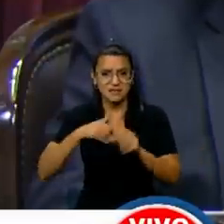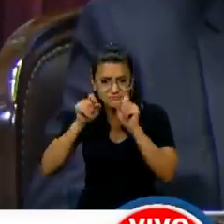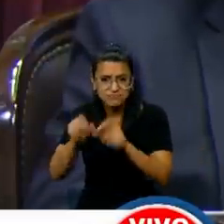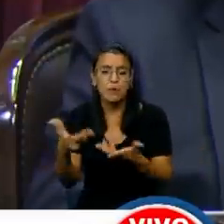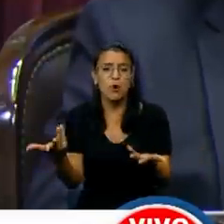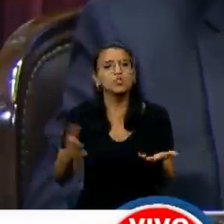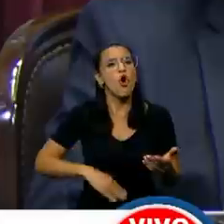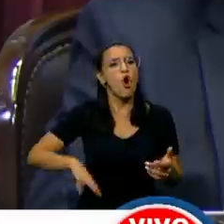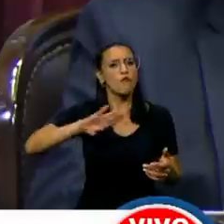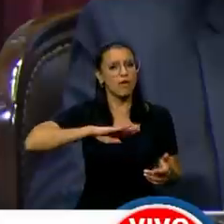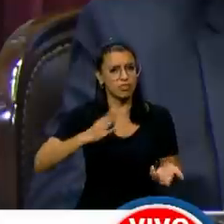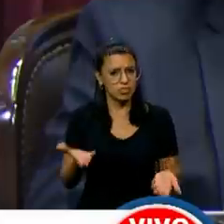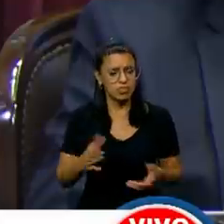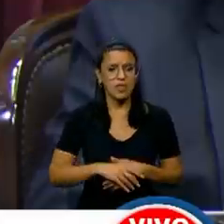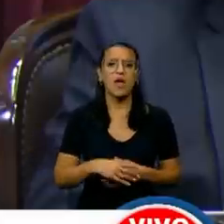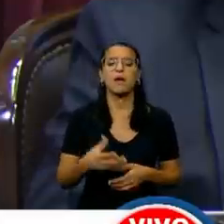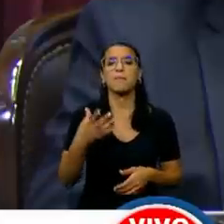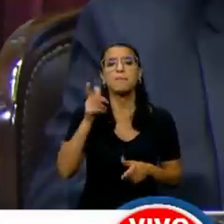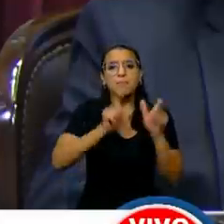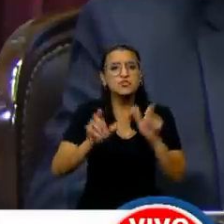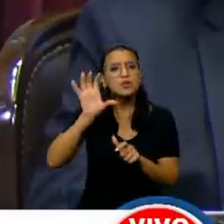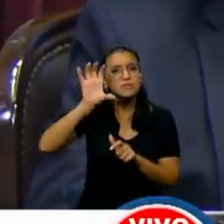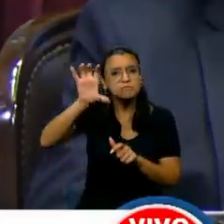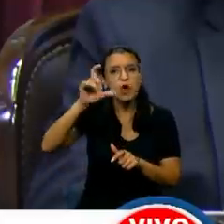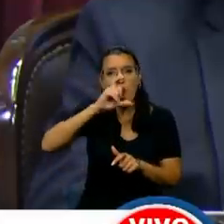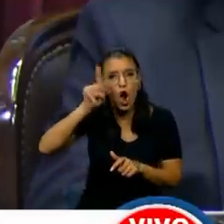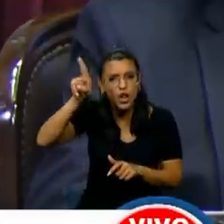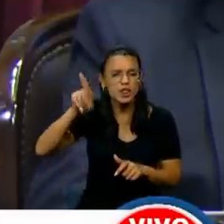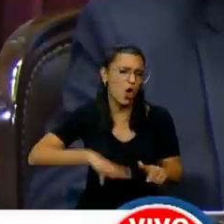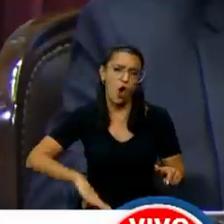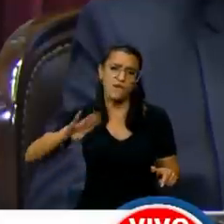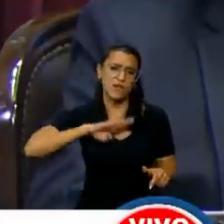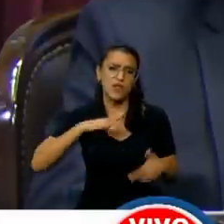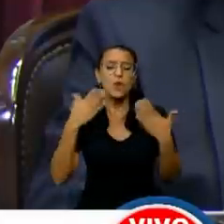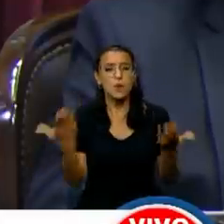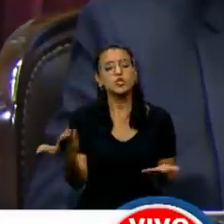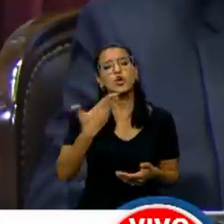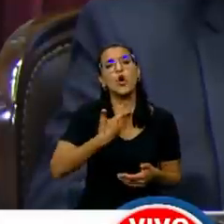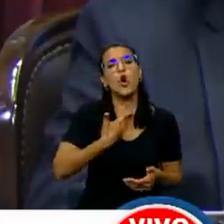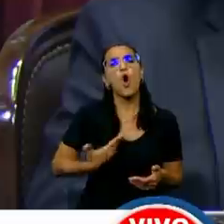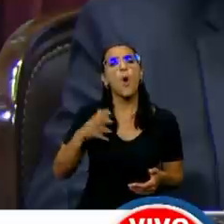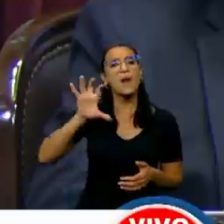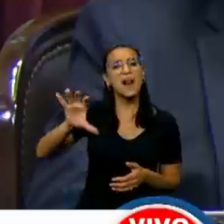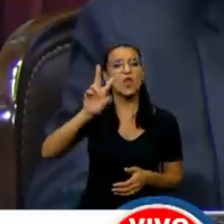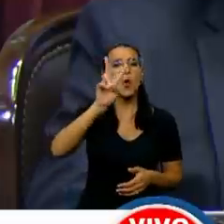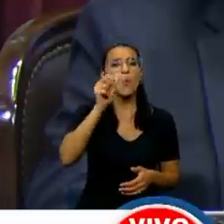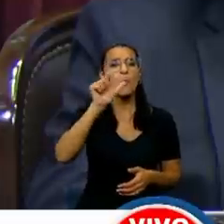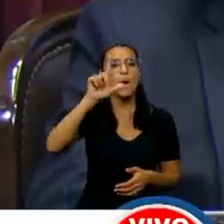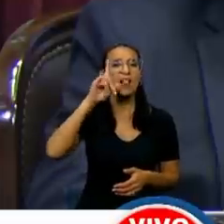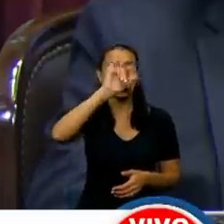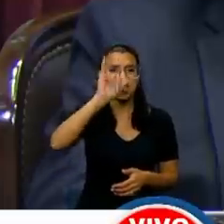eso nos ofende a los argentinos y por eso nuestro govern al doctor valdés hace el máximo